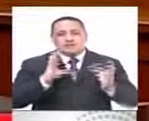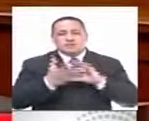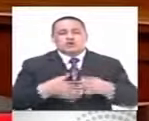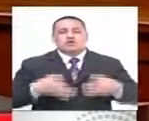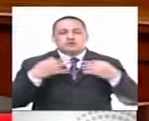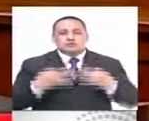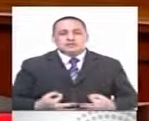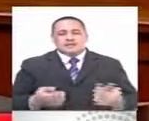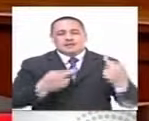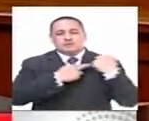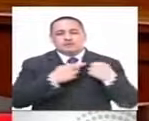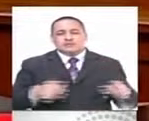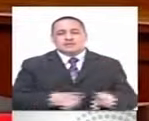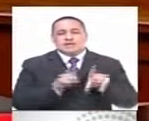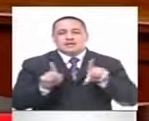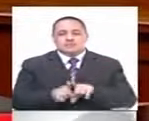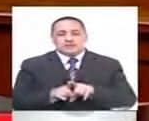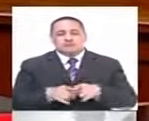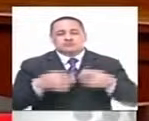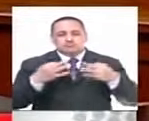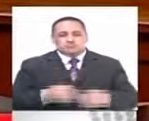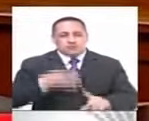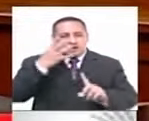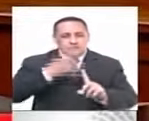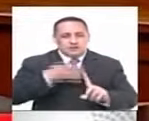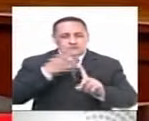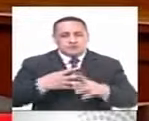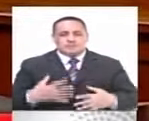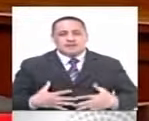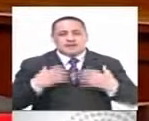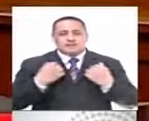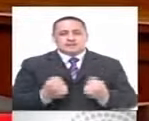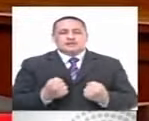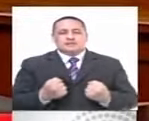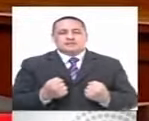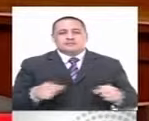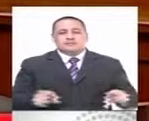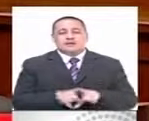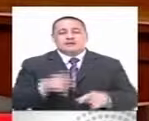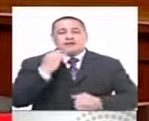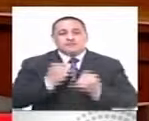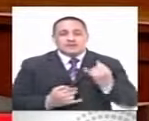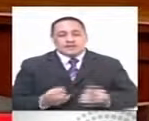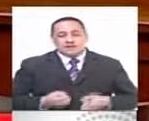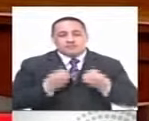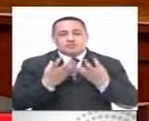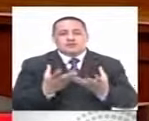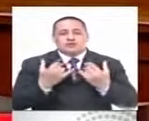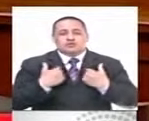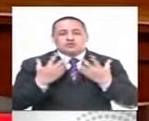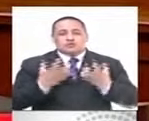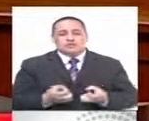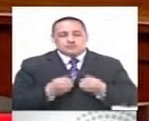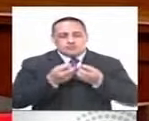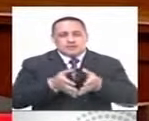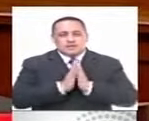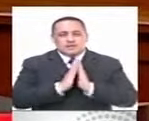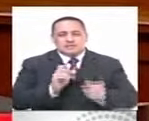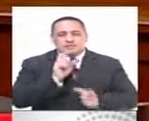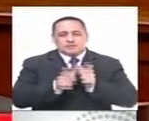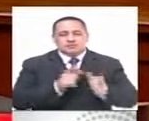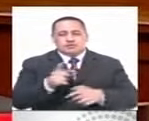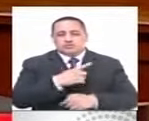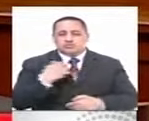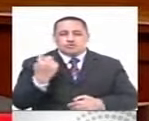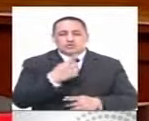honestidad, responsabilidad, autocrítica y valentía. Finalmente, quisiera evocar de